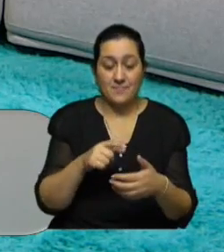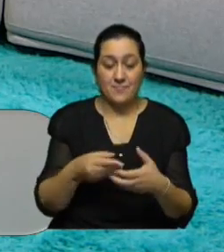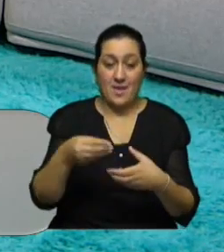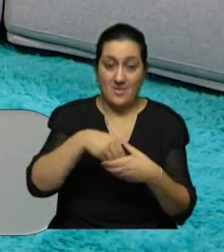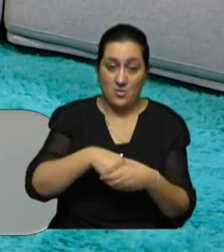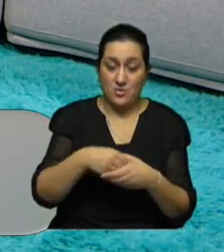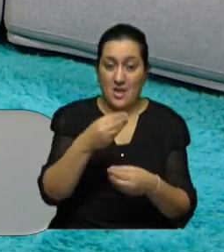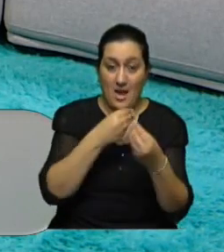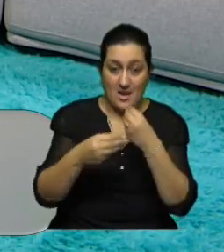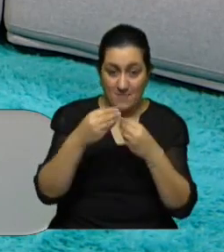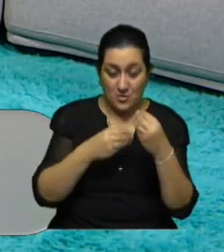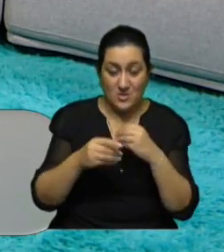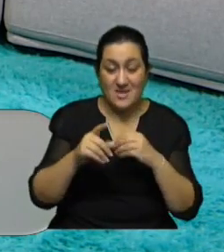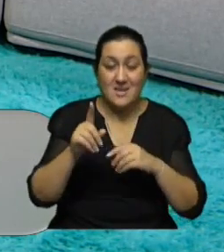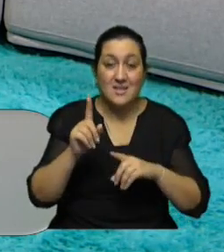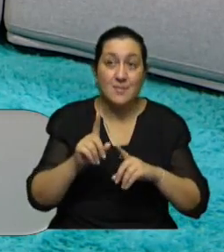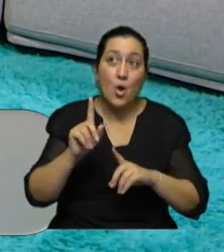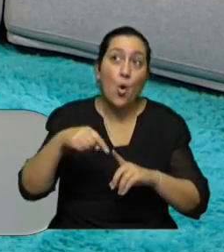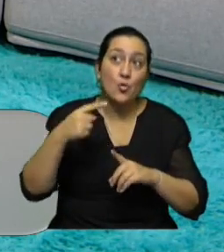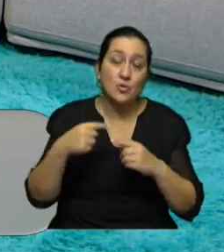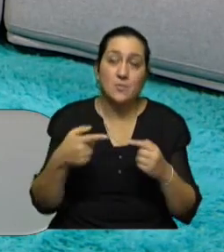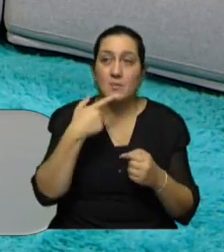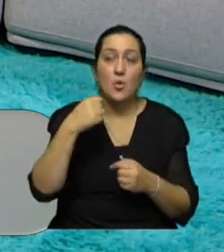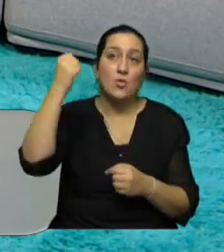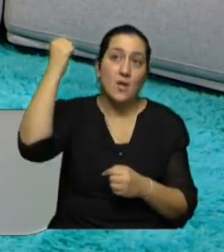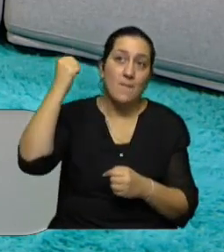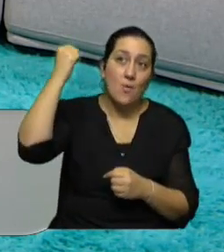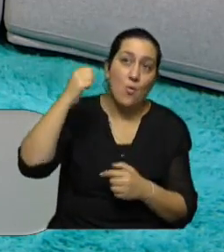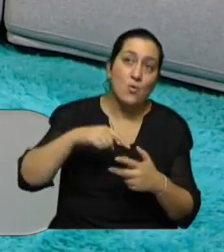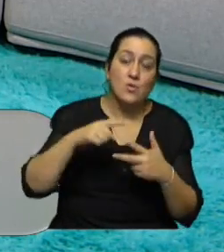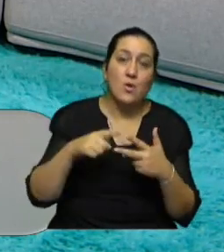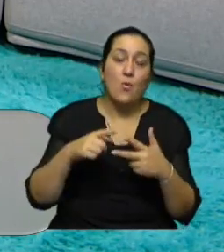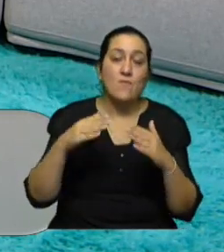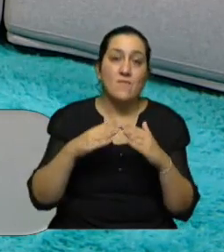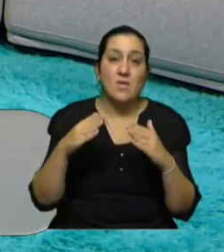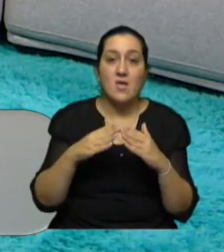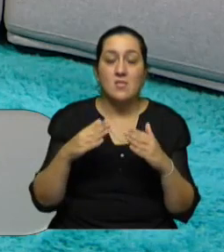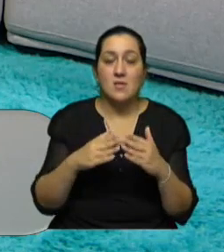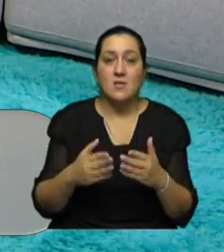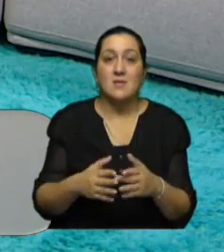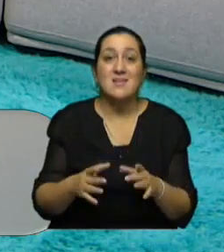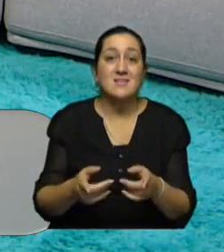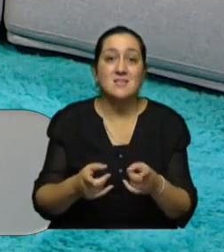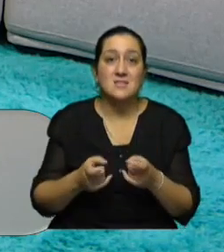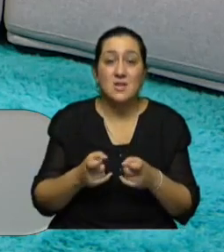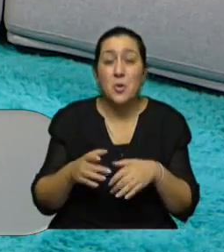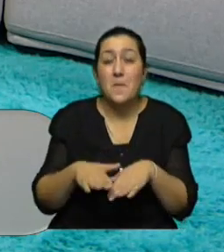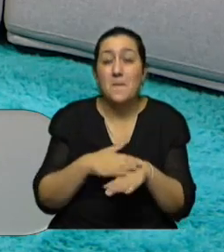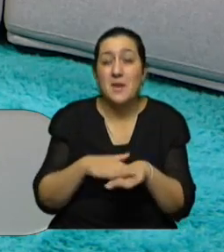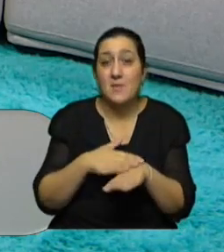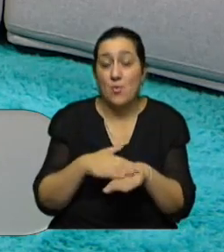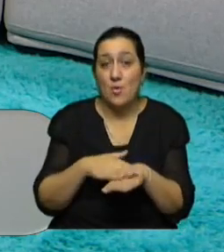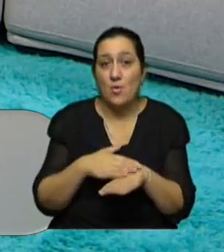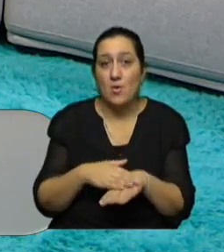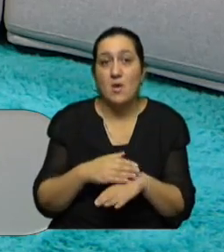por alimentos y por algunos otros bienes de transporte y algunos otros bienes de vivienda necesarios y mínimos también